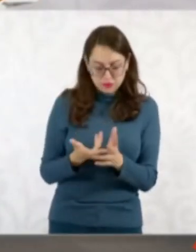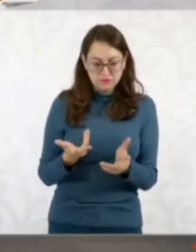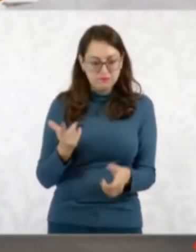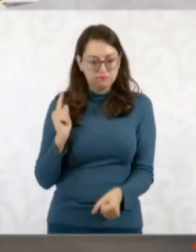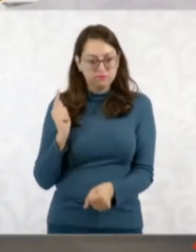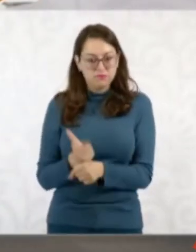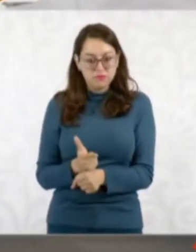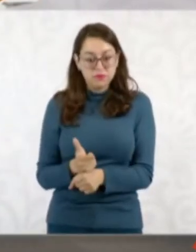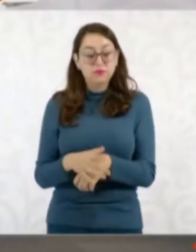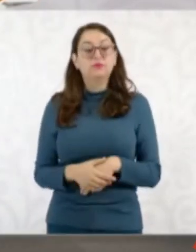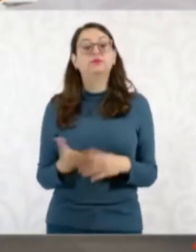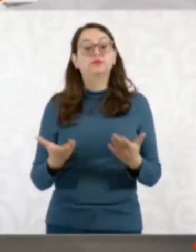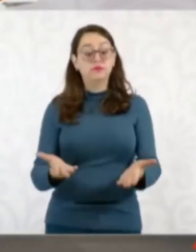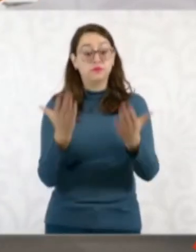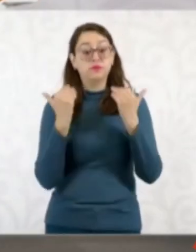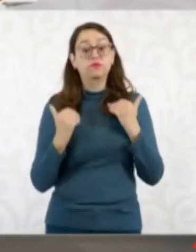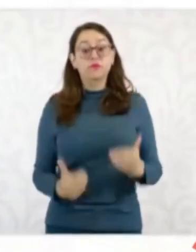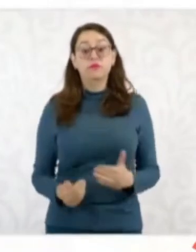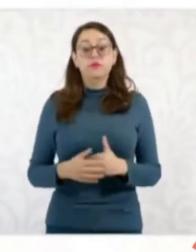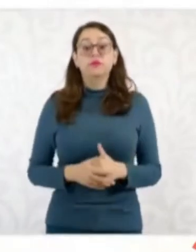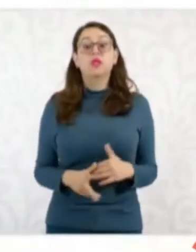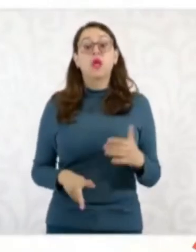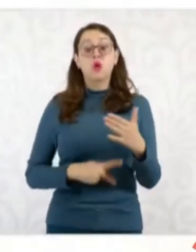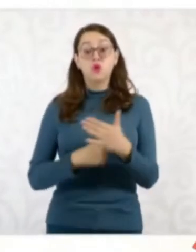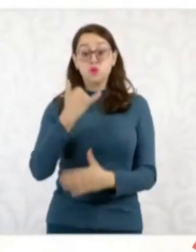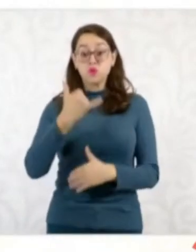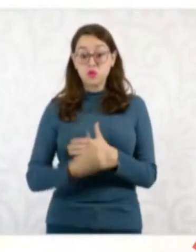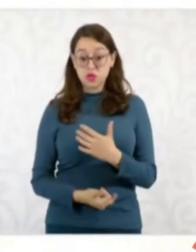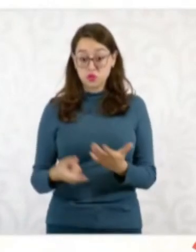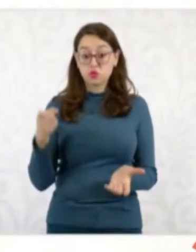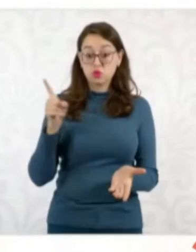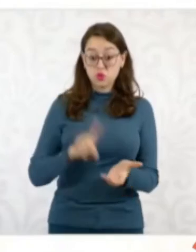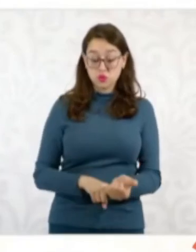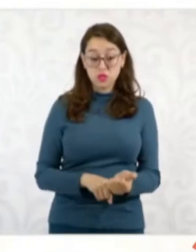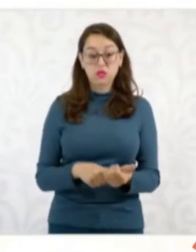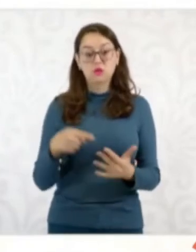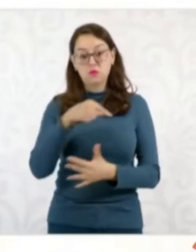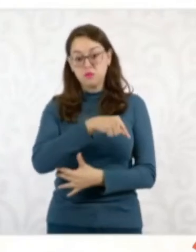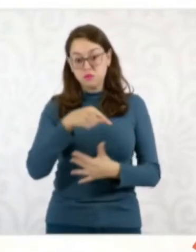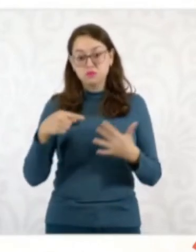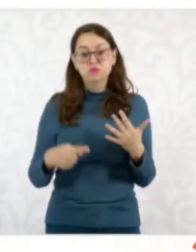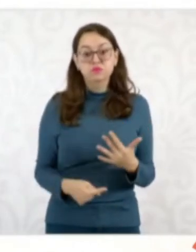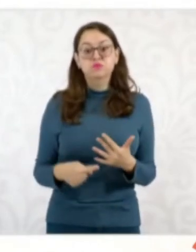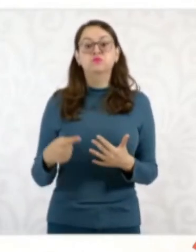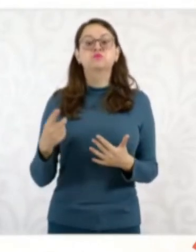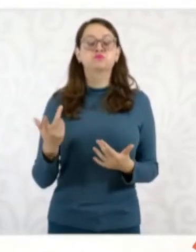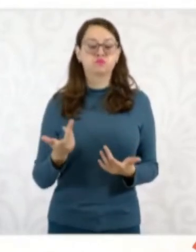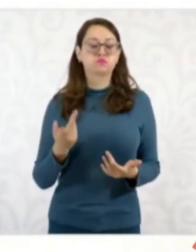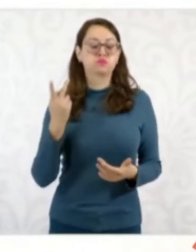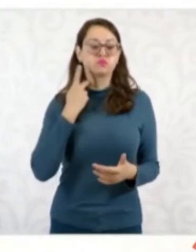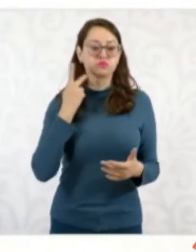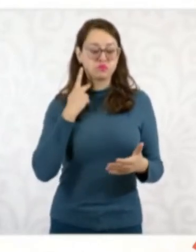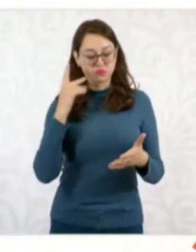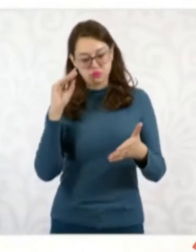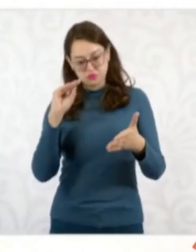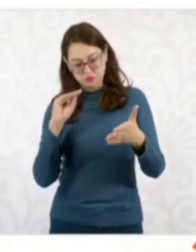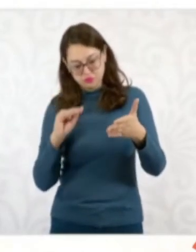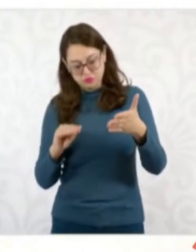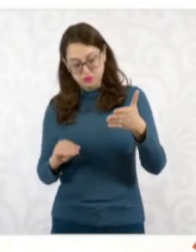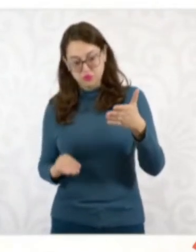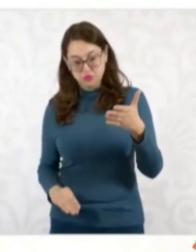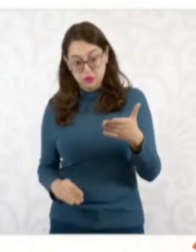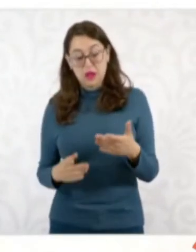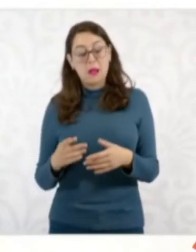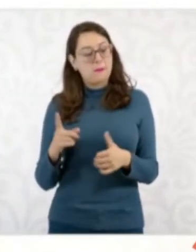siguiente, se contempla dentro del proyecto una parte de políticas públicas con un énfasis otra vez en